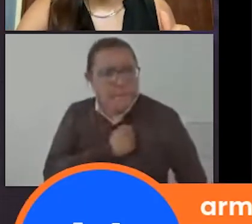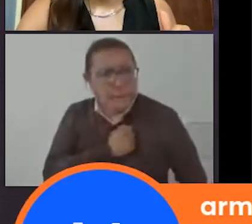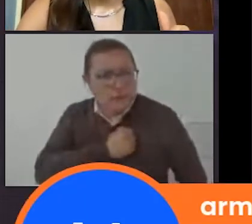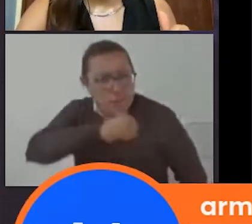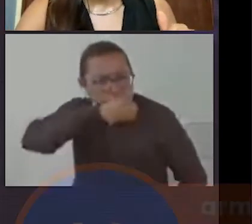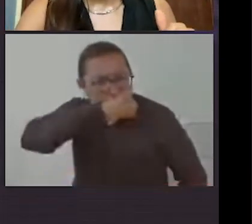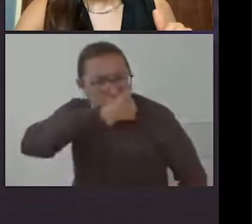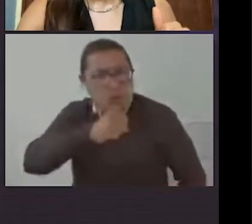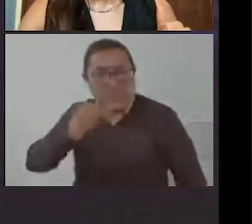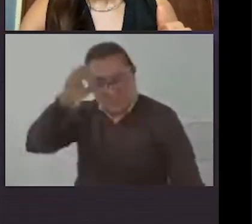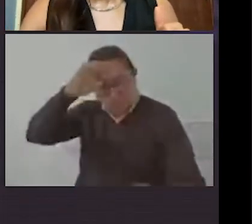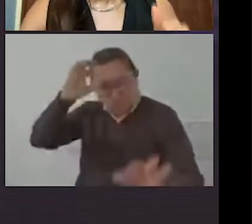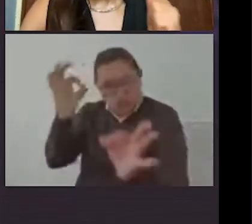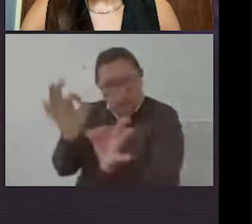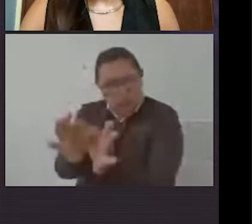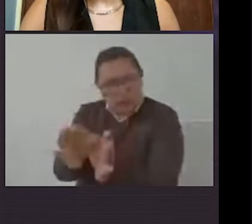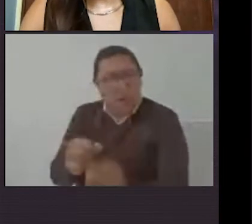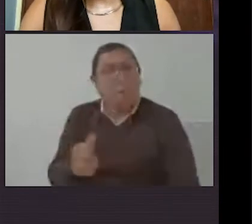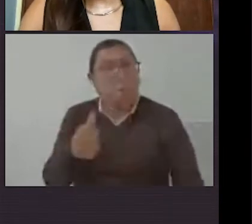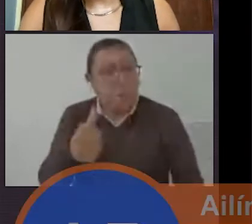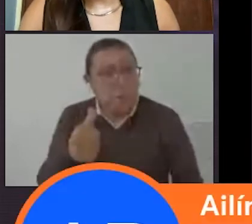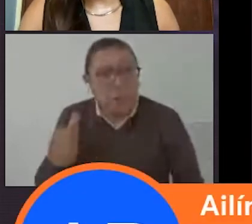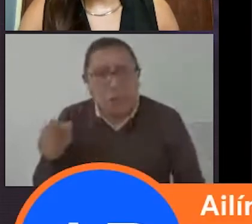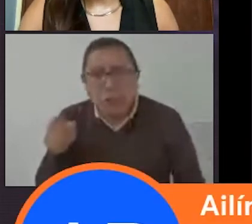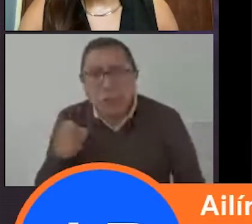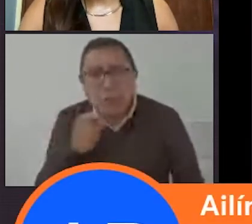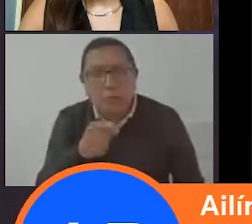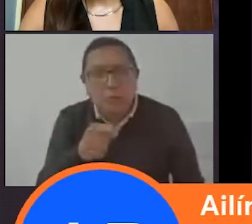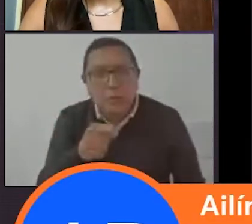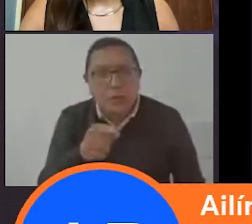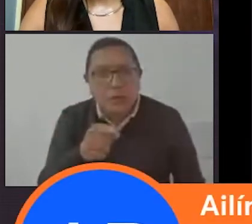excelente. Y se las voy a compartir.